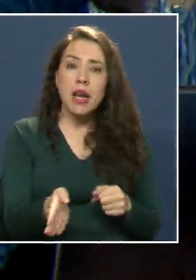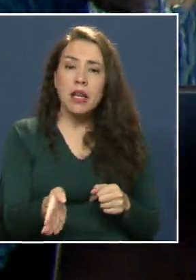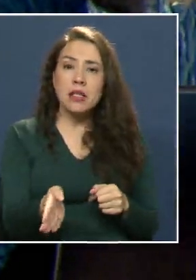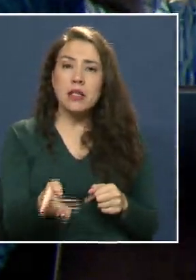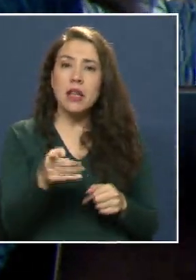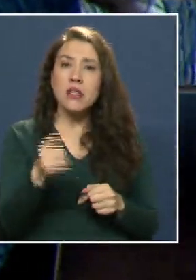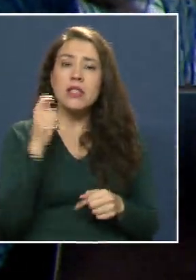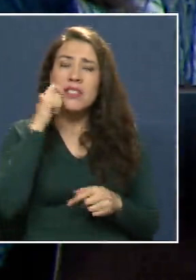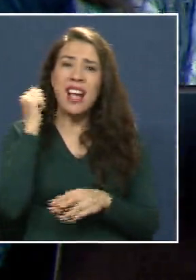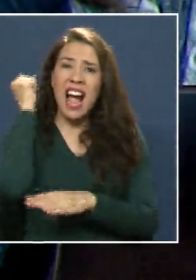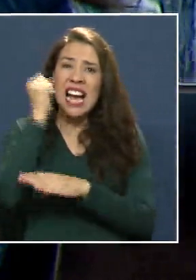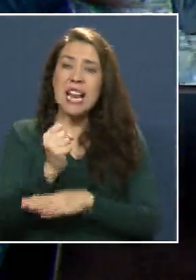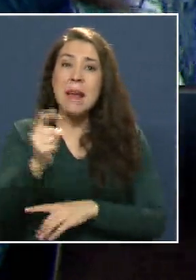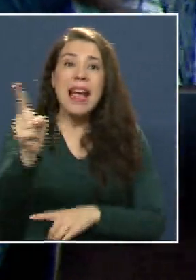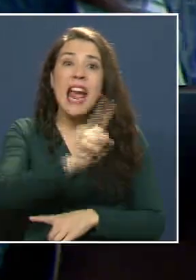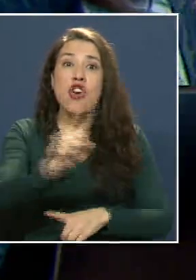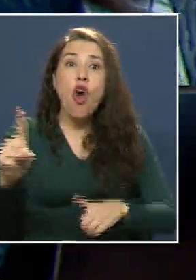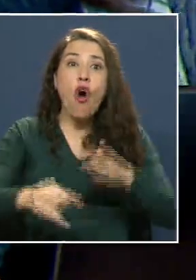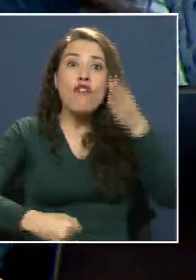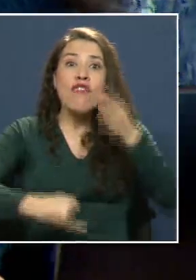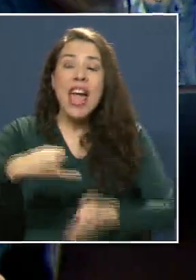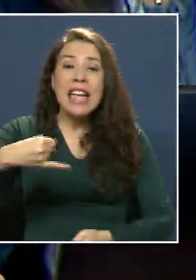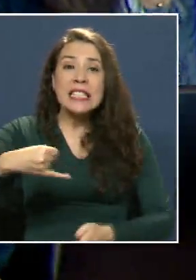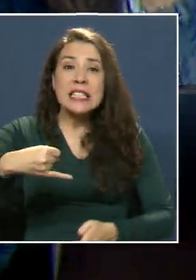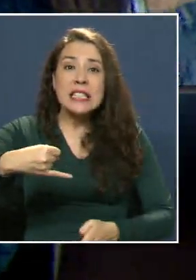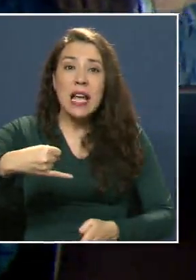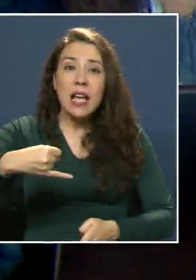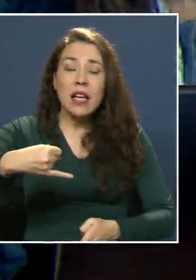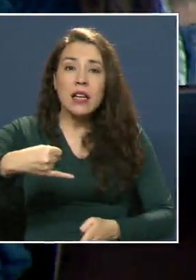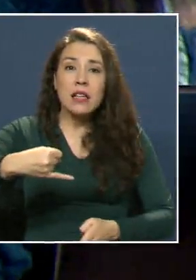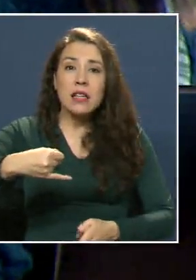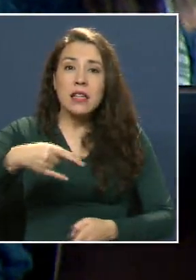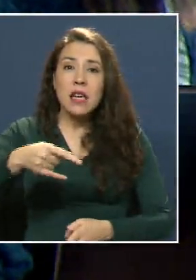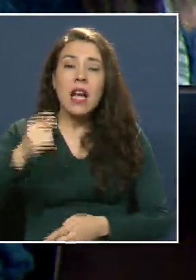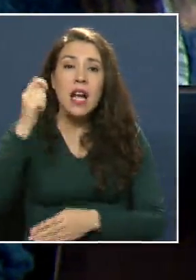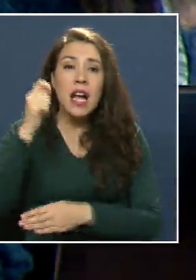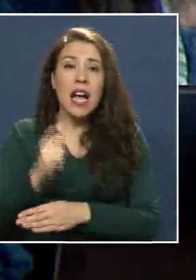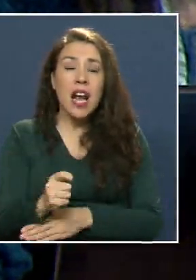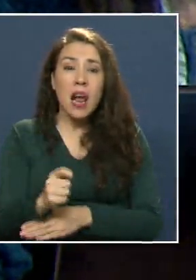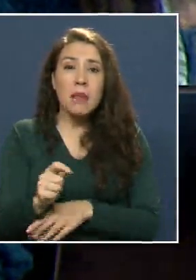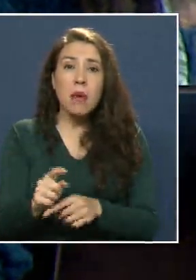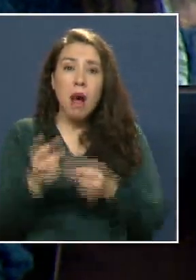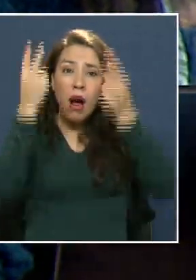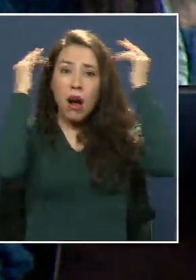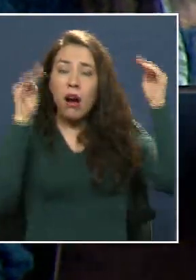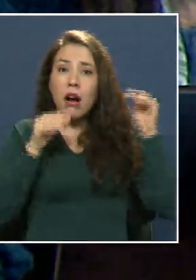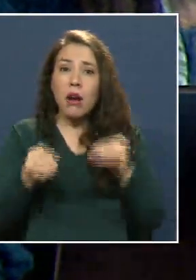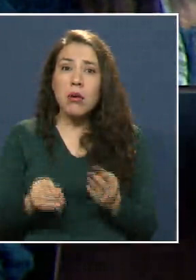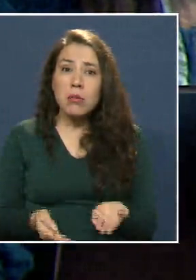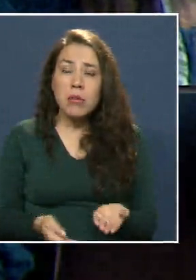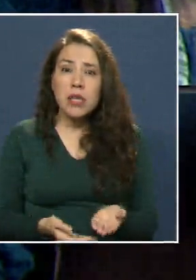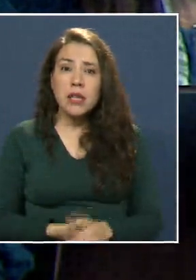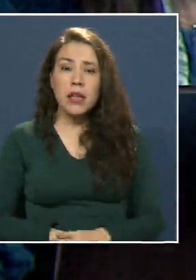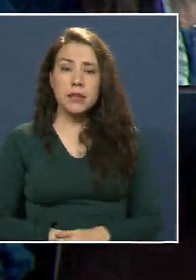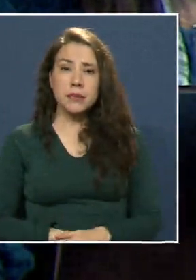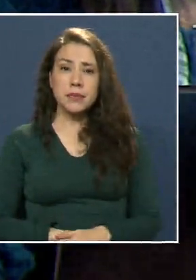Es un crimen imprescriptible. Es un crimen de lesa humanidad, incluso.